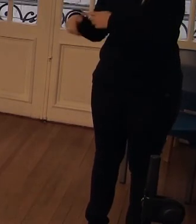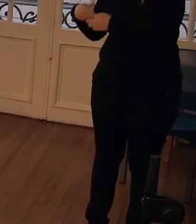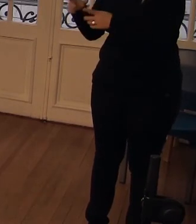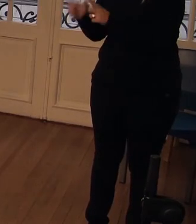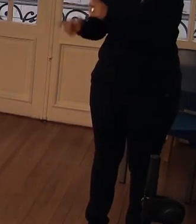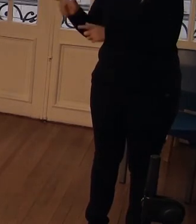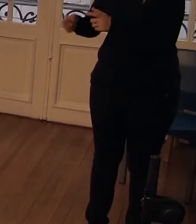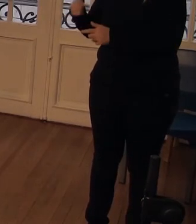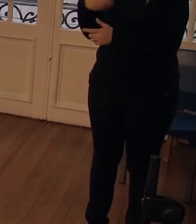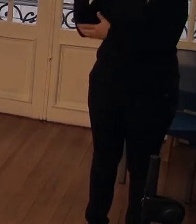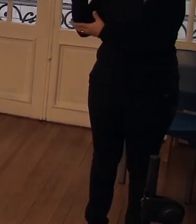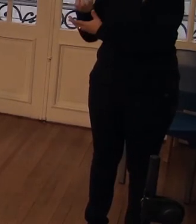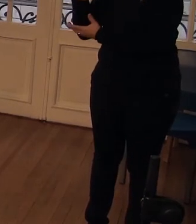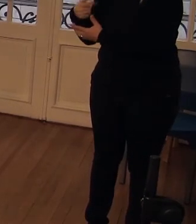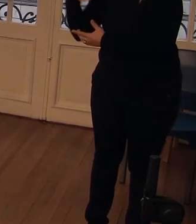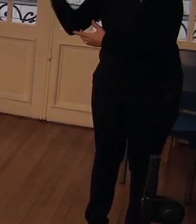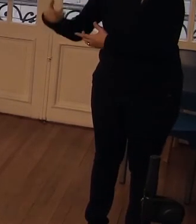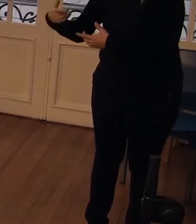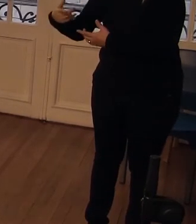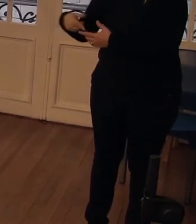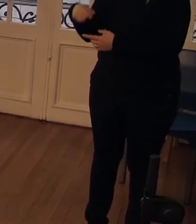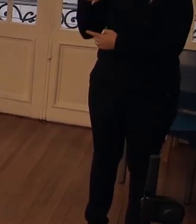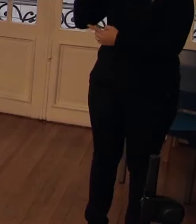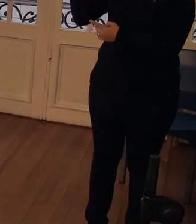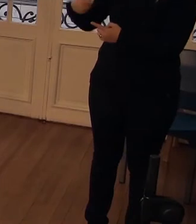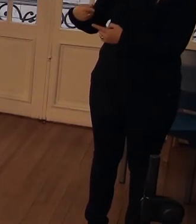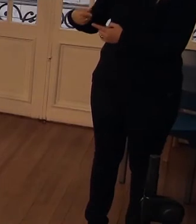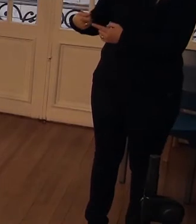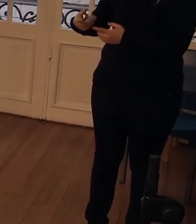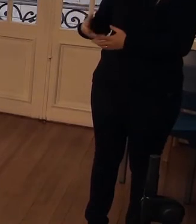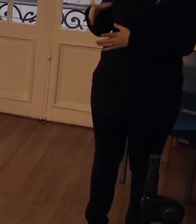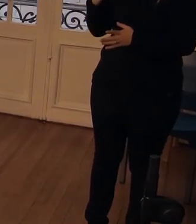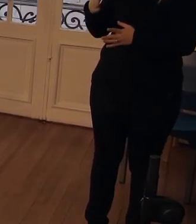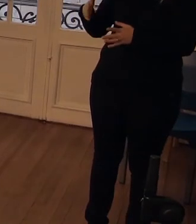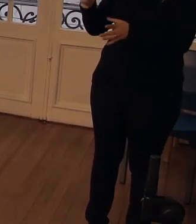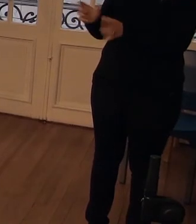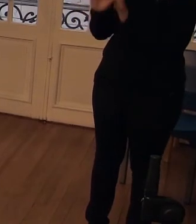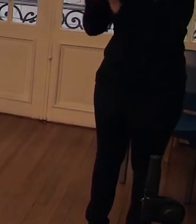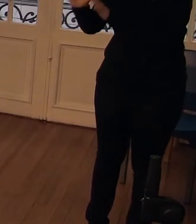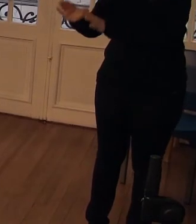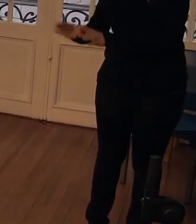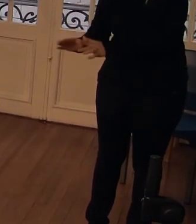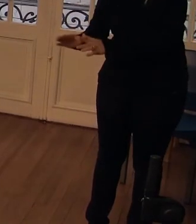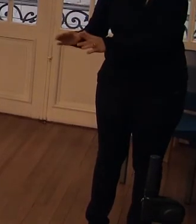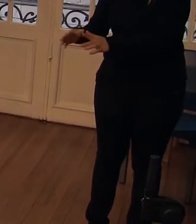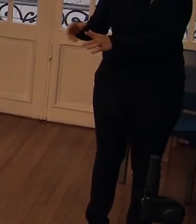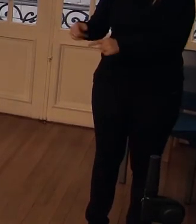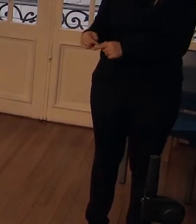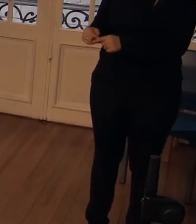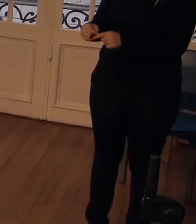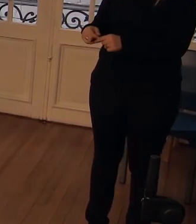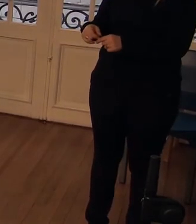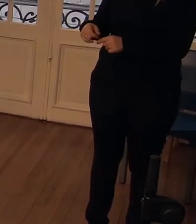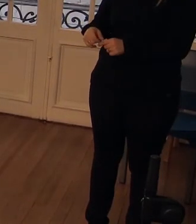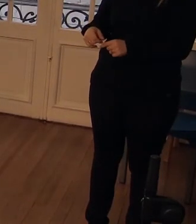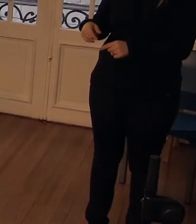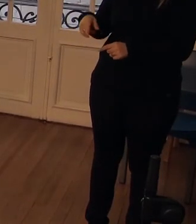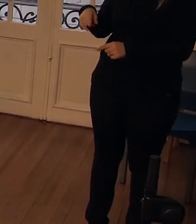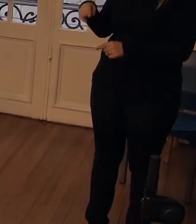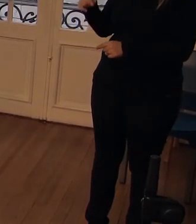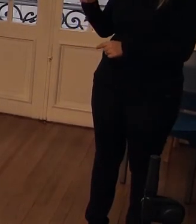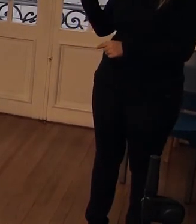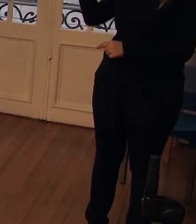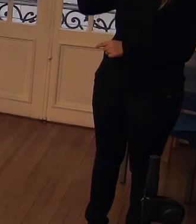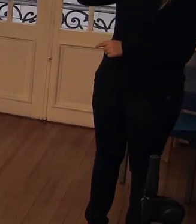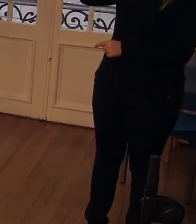bocetar y a bajarlo a tierra. Eso después de llegamos a la etapa del prototipo, que es similar a lo